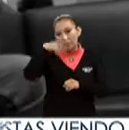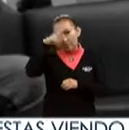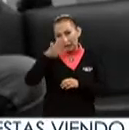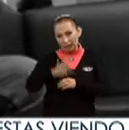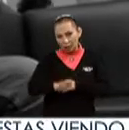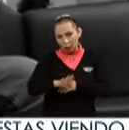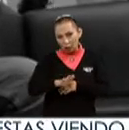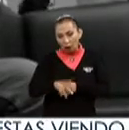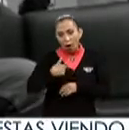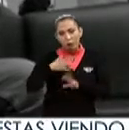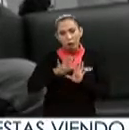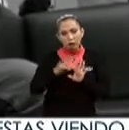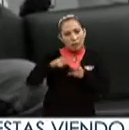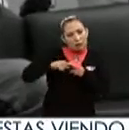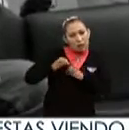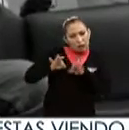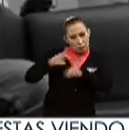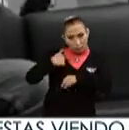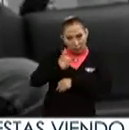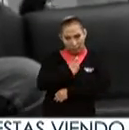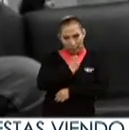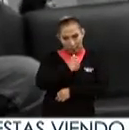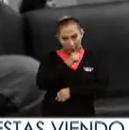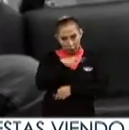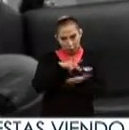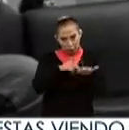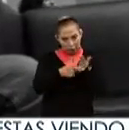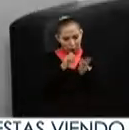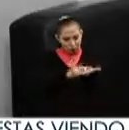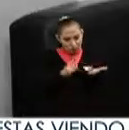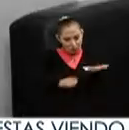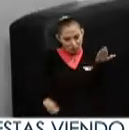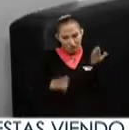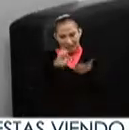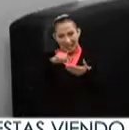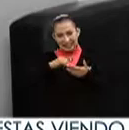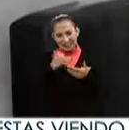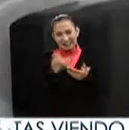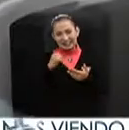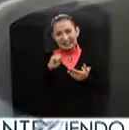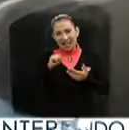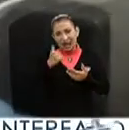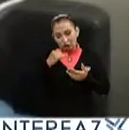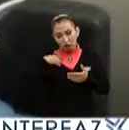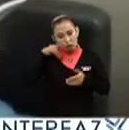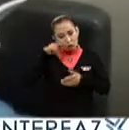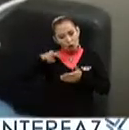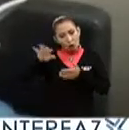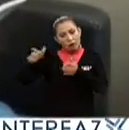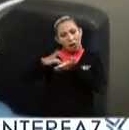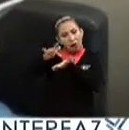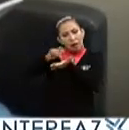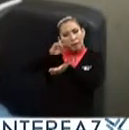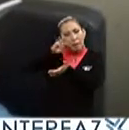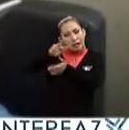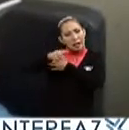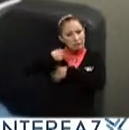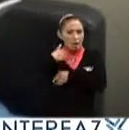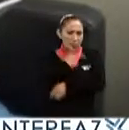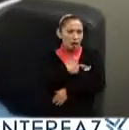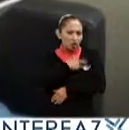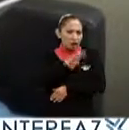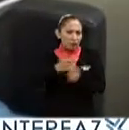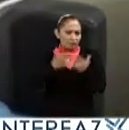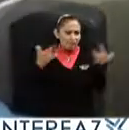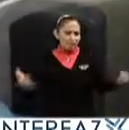mexicano, porque como estoy empezando a trabajar yo mismo un proyecto de ensayo, pues leo mucho ensayo, pero me gusta mucho